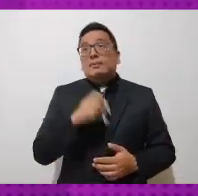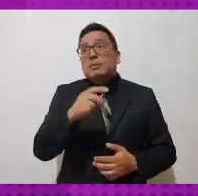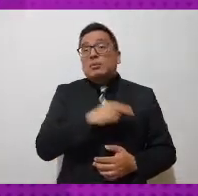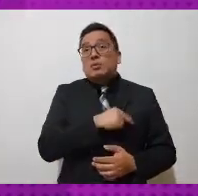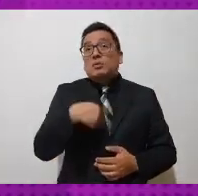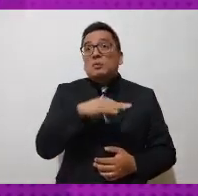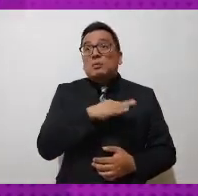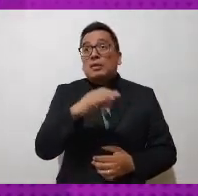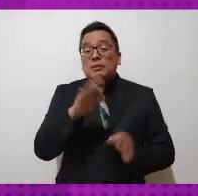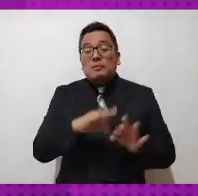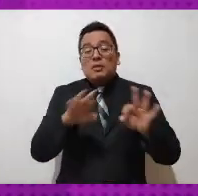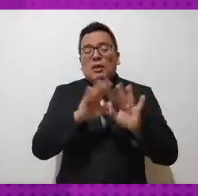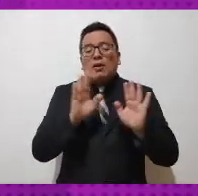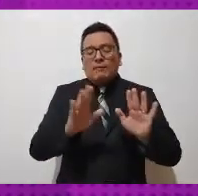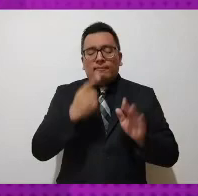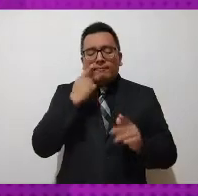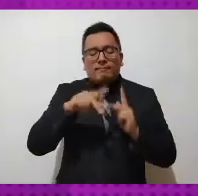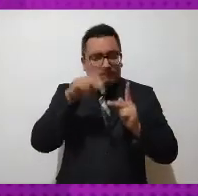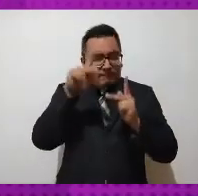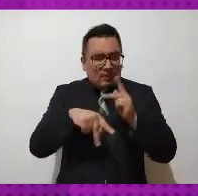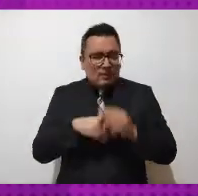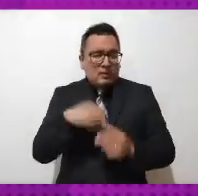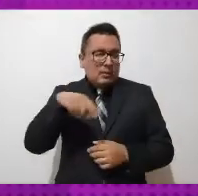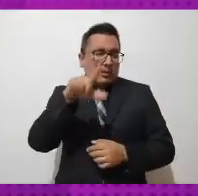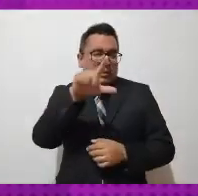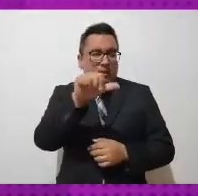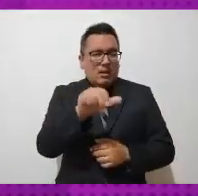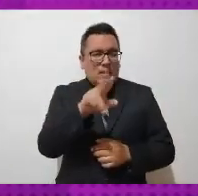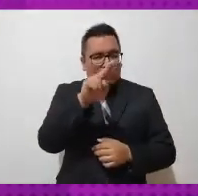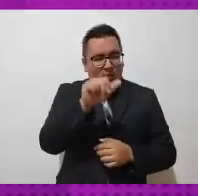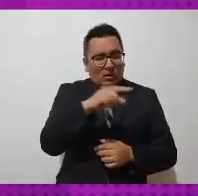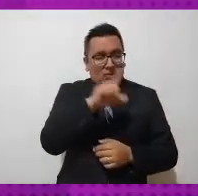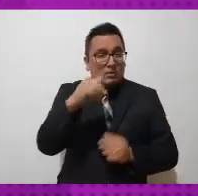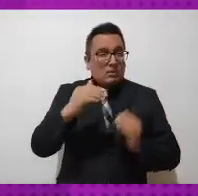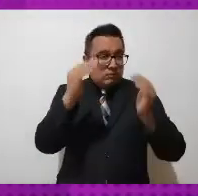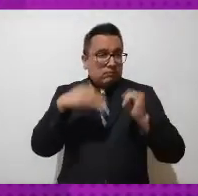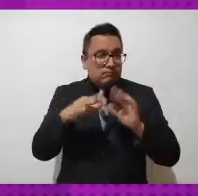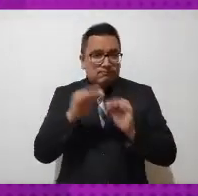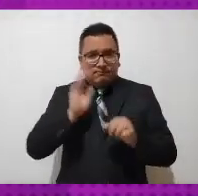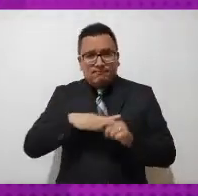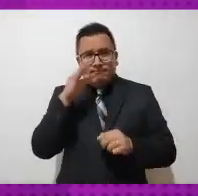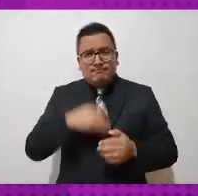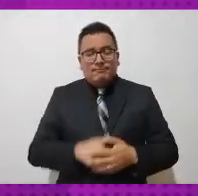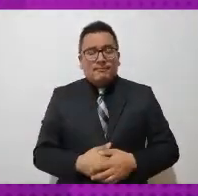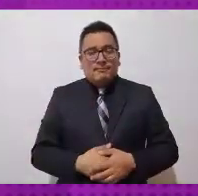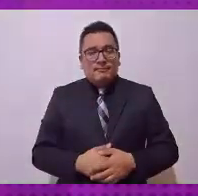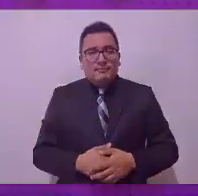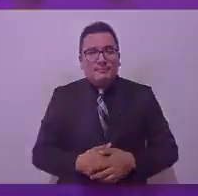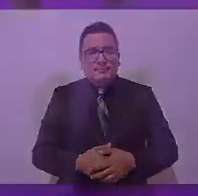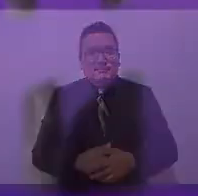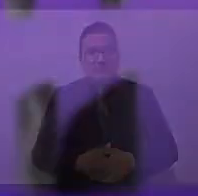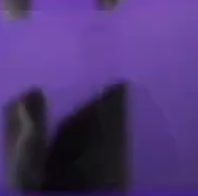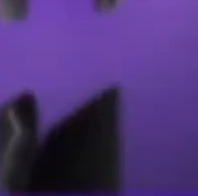importancia. Vamos a una breve pausa en el programa La Urna y continuamos en un momento más.